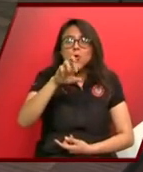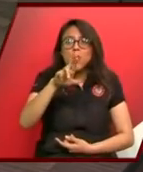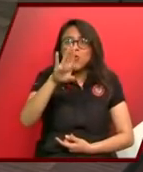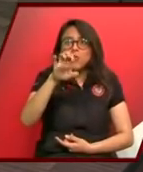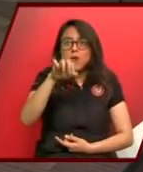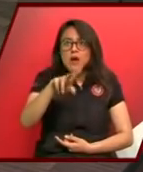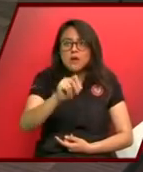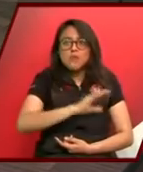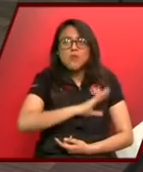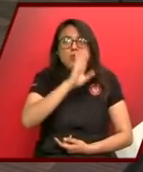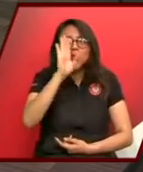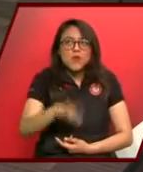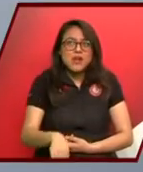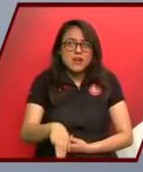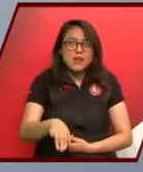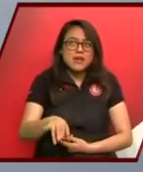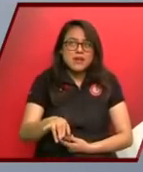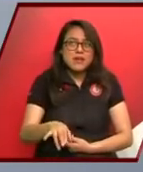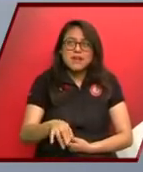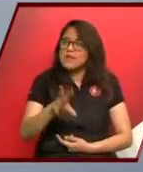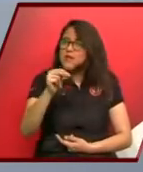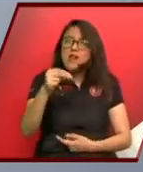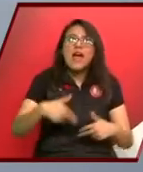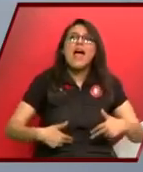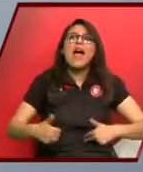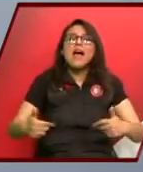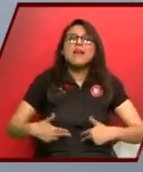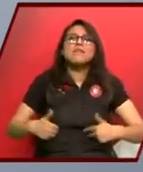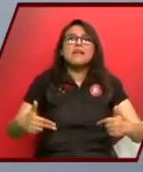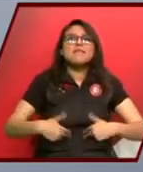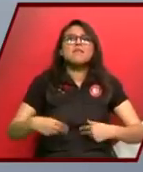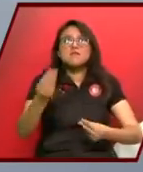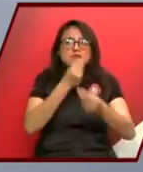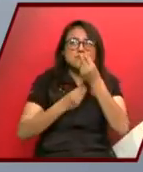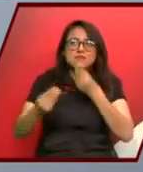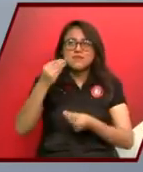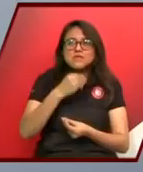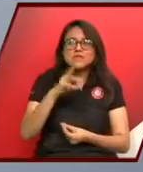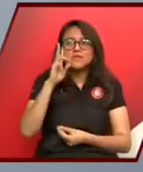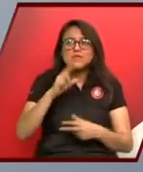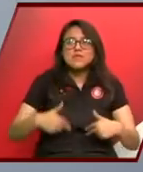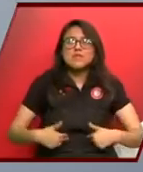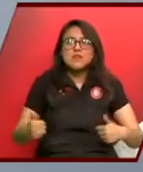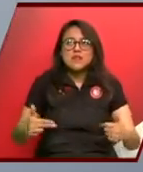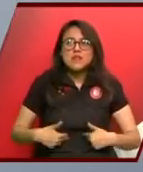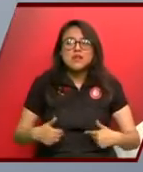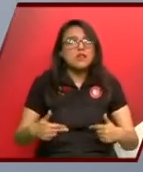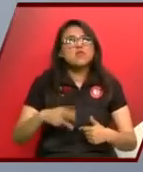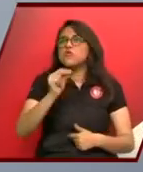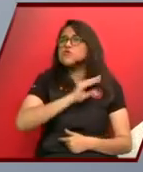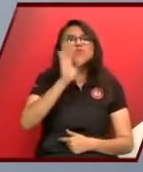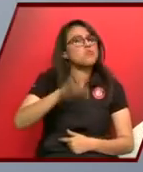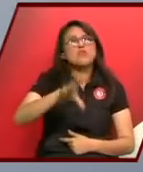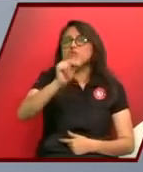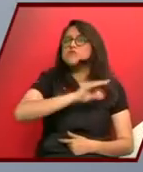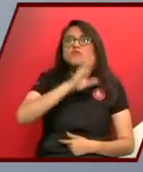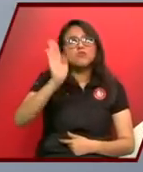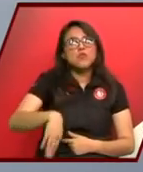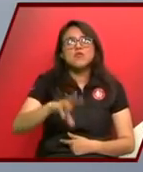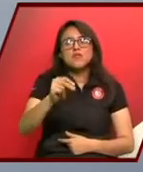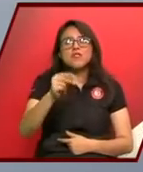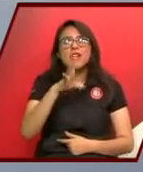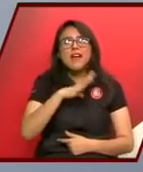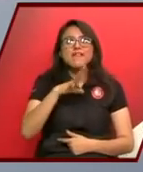que murió. Murió en los brazos. No, hombre, está muerto de hambre, el desgraciado. Huesudos de una cala. Velo. No, no estoy muerto, señor, no estoy muerto. Andaba de